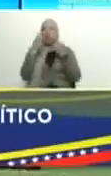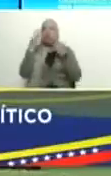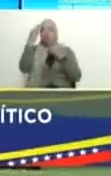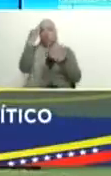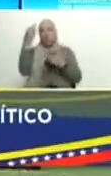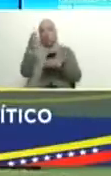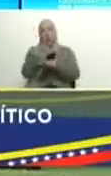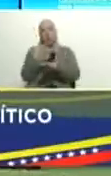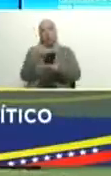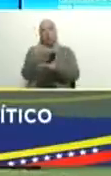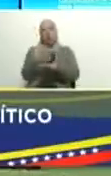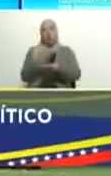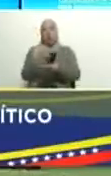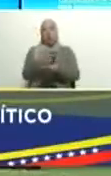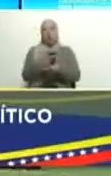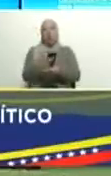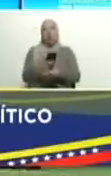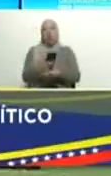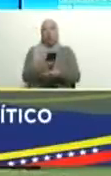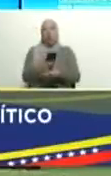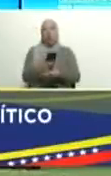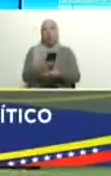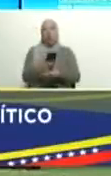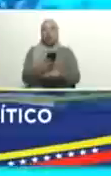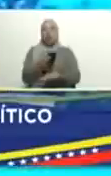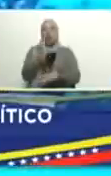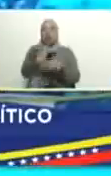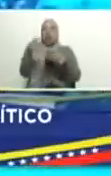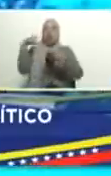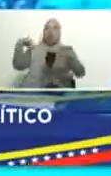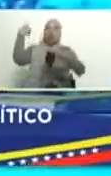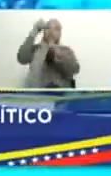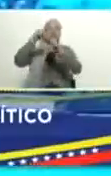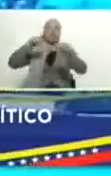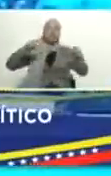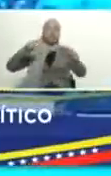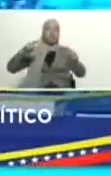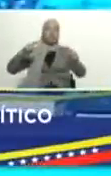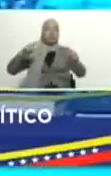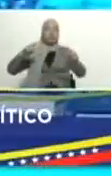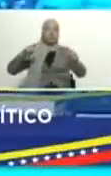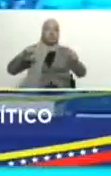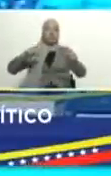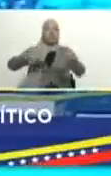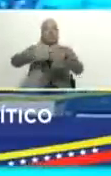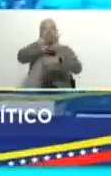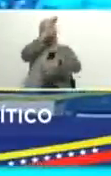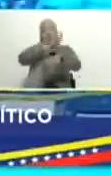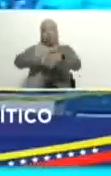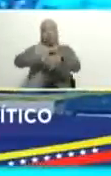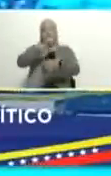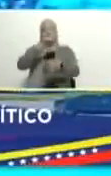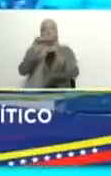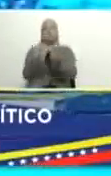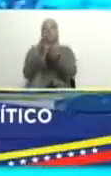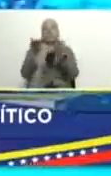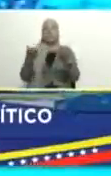saludo a los gobernadores de Amazonas, Anzoátegui,